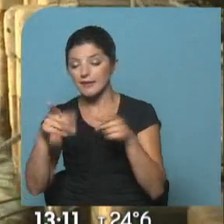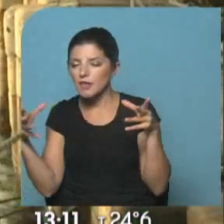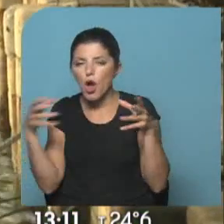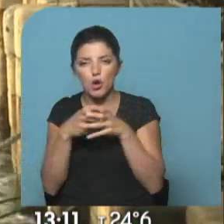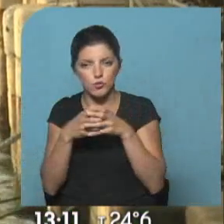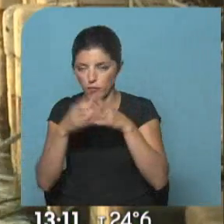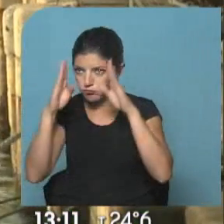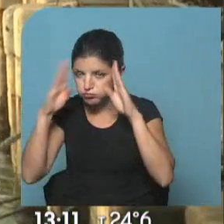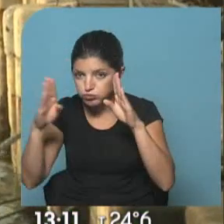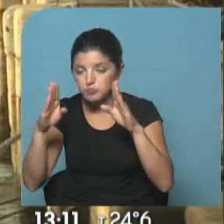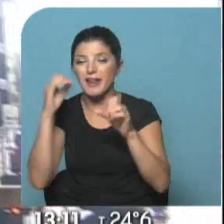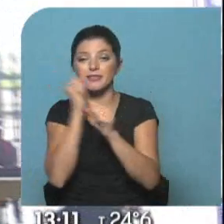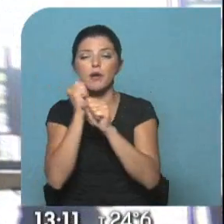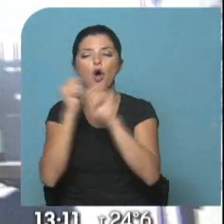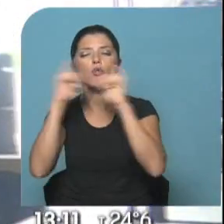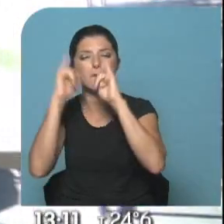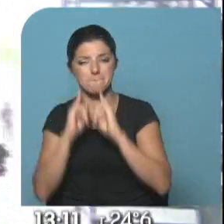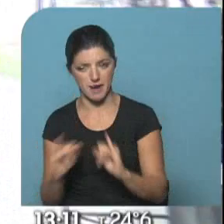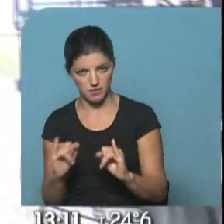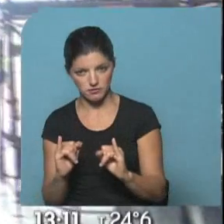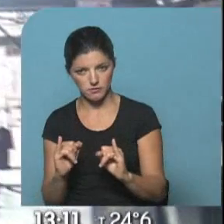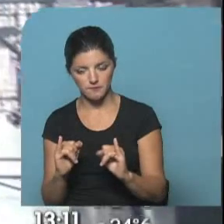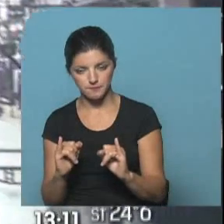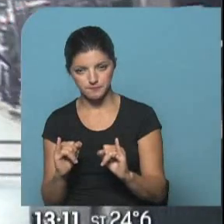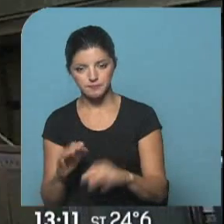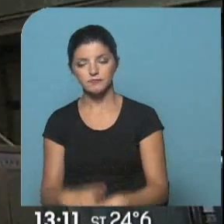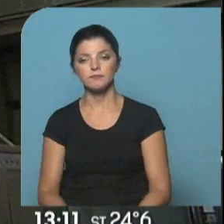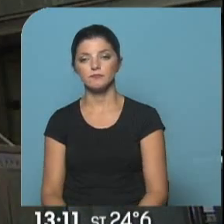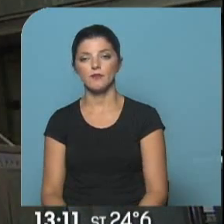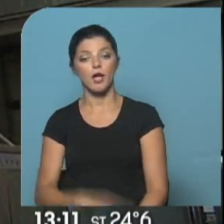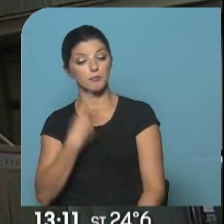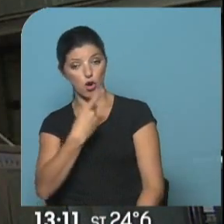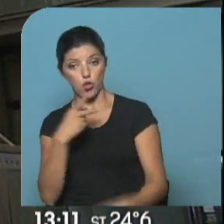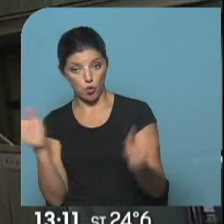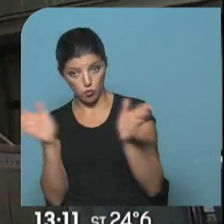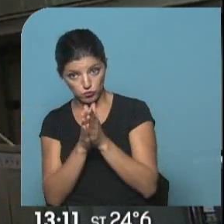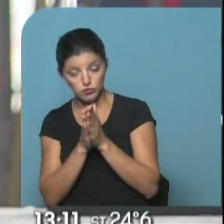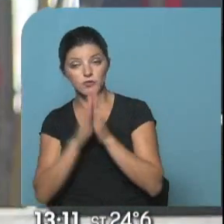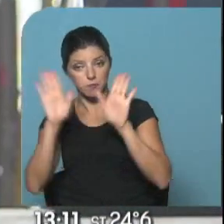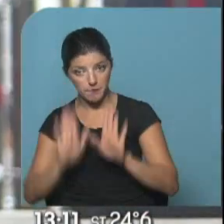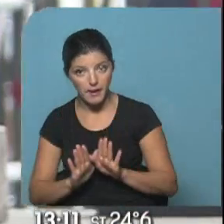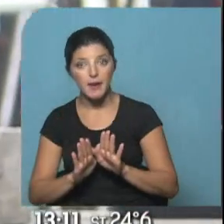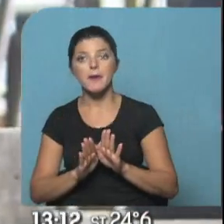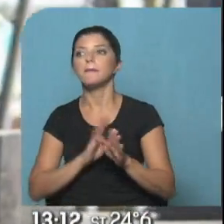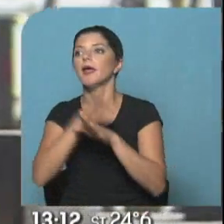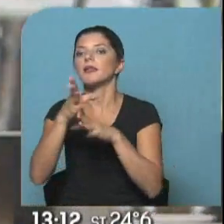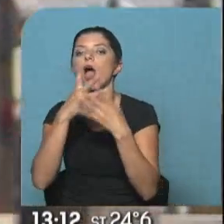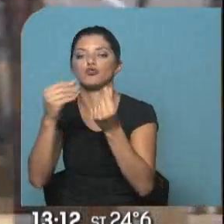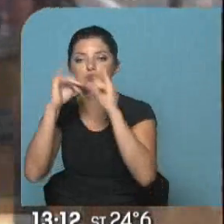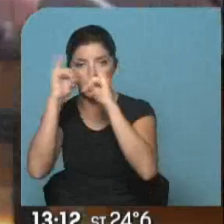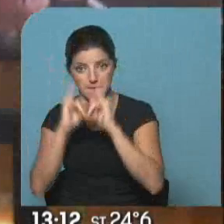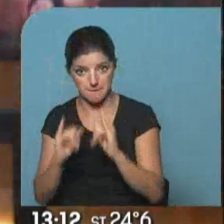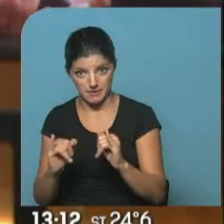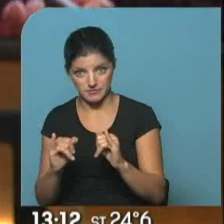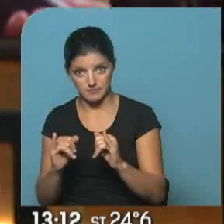especialmente para misiones de paz, pero que actúa y conjuntamente se prepara para su participación en misiones de paz. Y además el